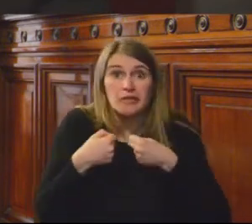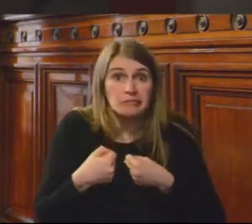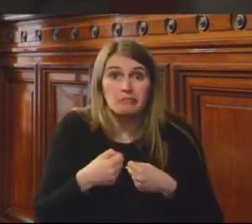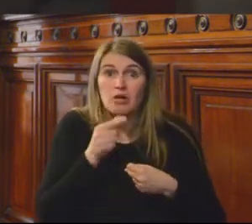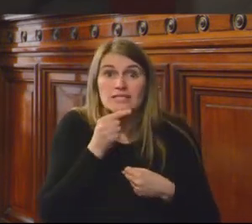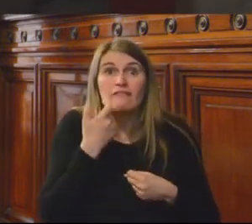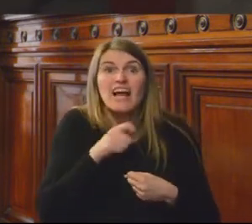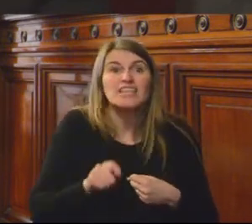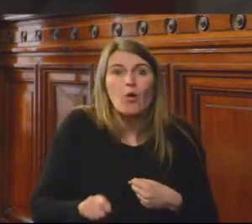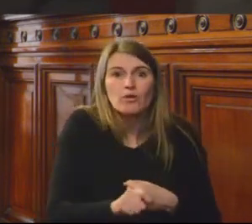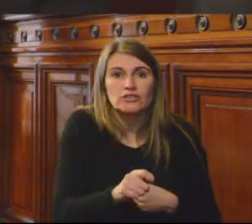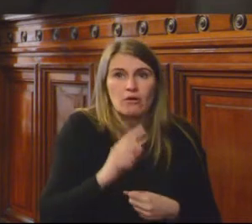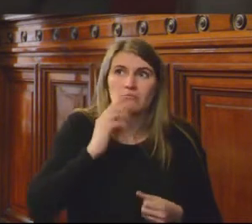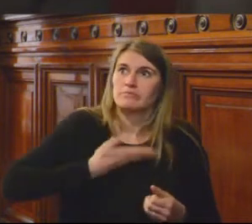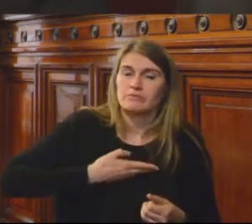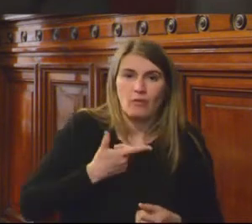juicio.